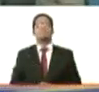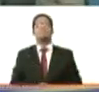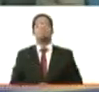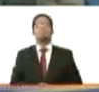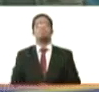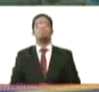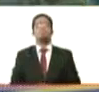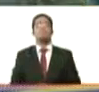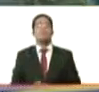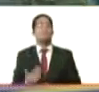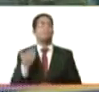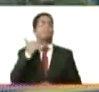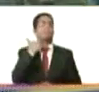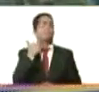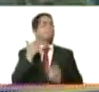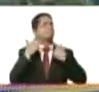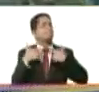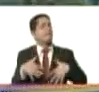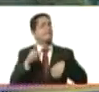No perdamos tiempo,